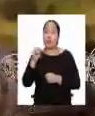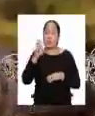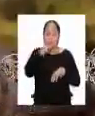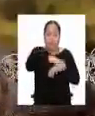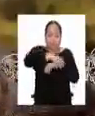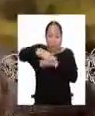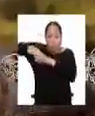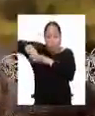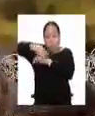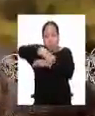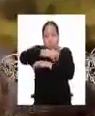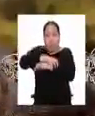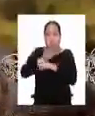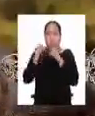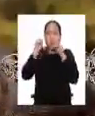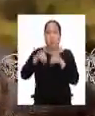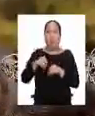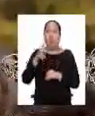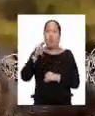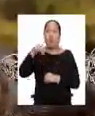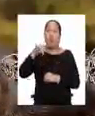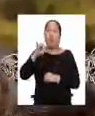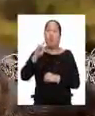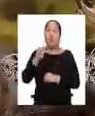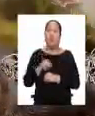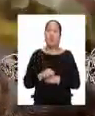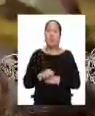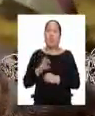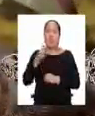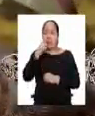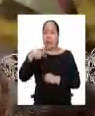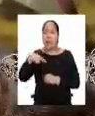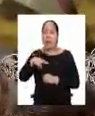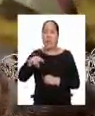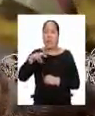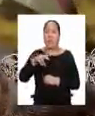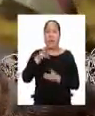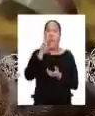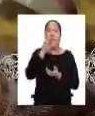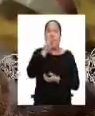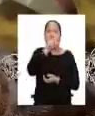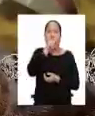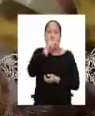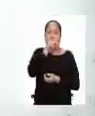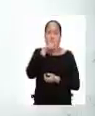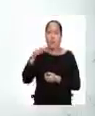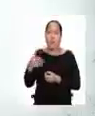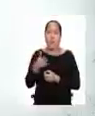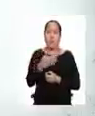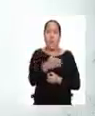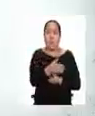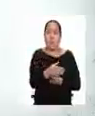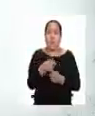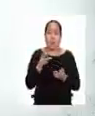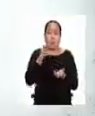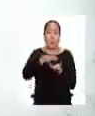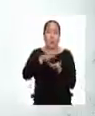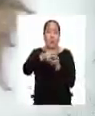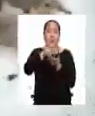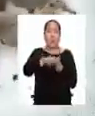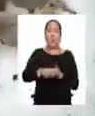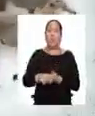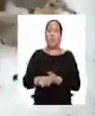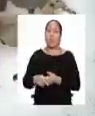forjaron hábitats para nutrias, ratas, patos, peces, anfibios y reptiles. Y dado que los lobos